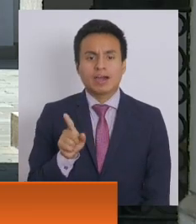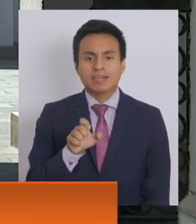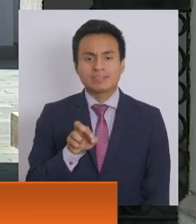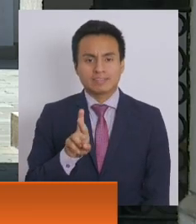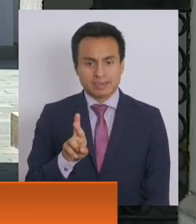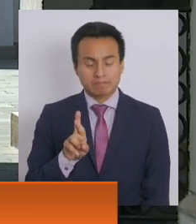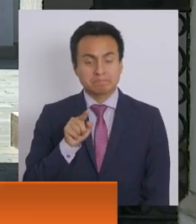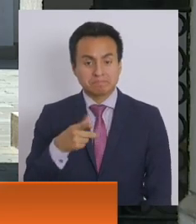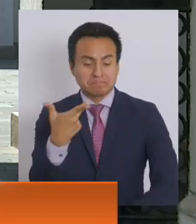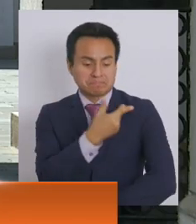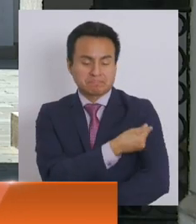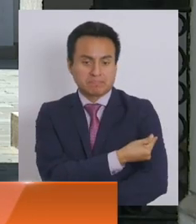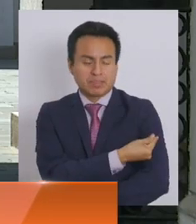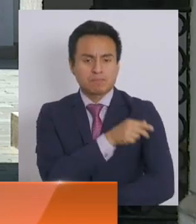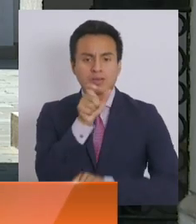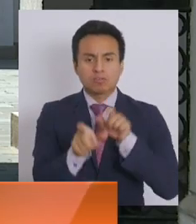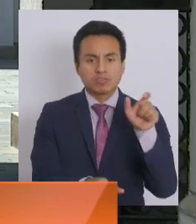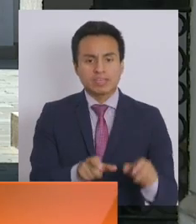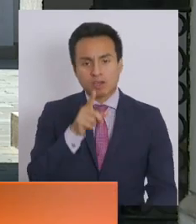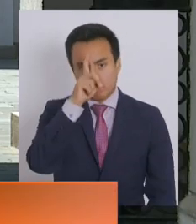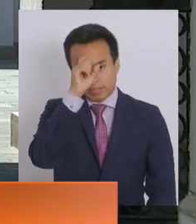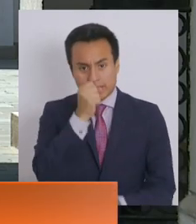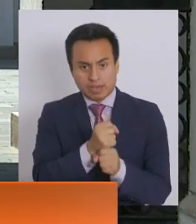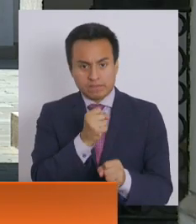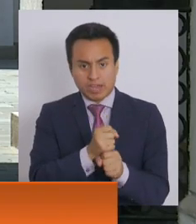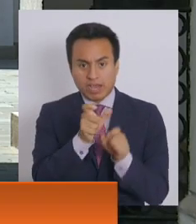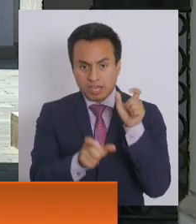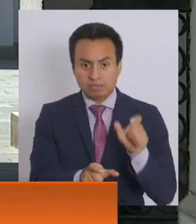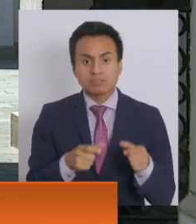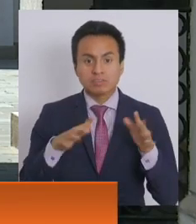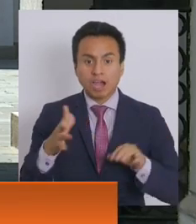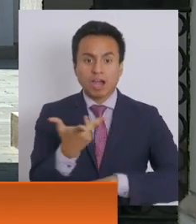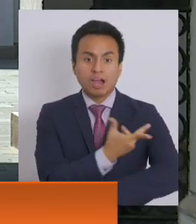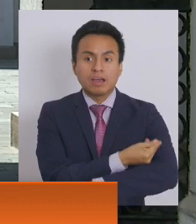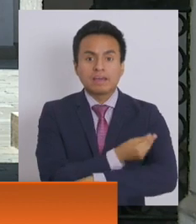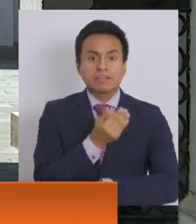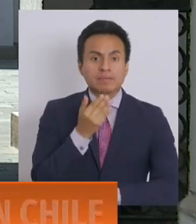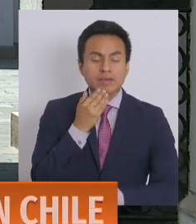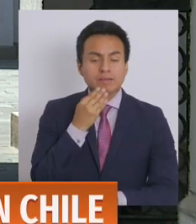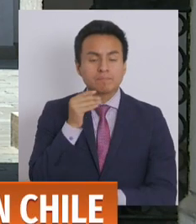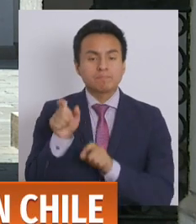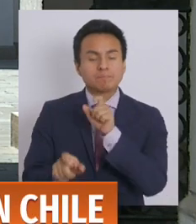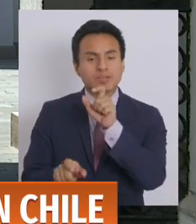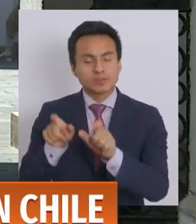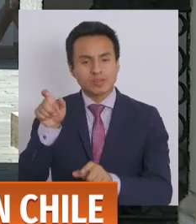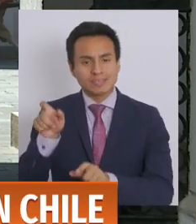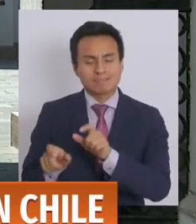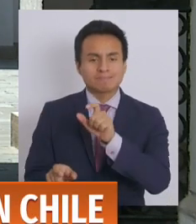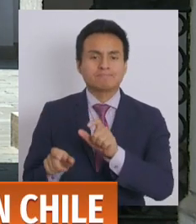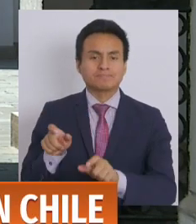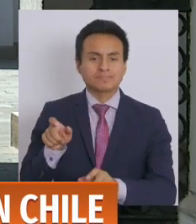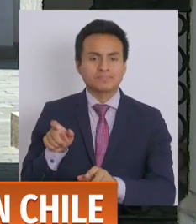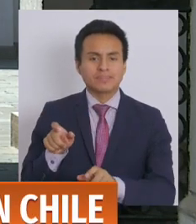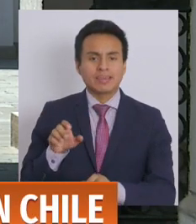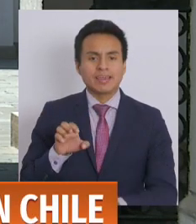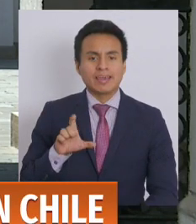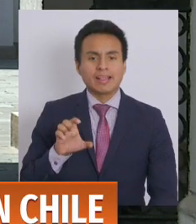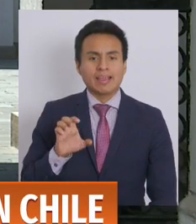vacunado no solamente a personal de salud, sino que también a los residentes de los